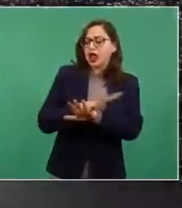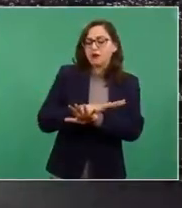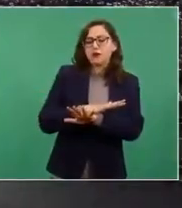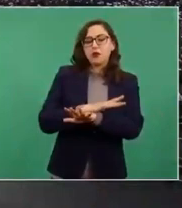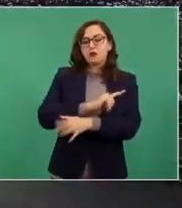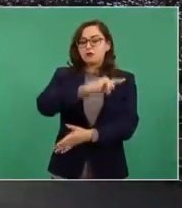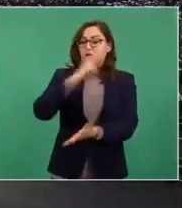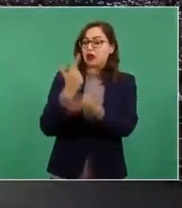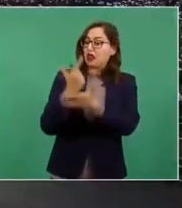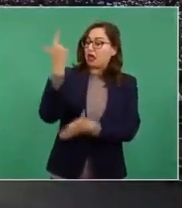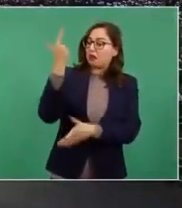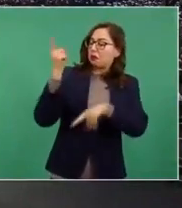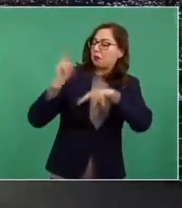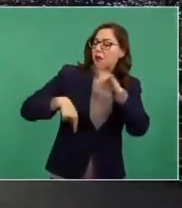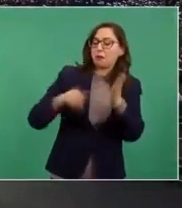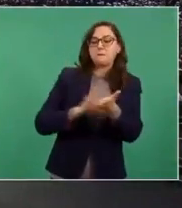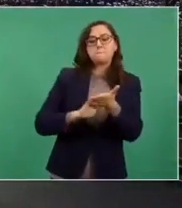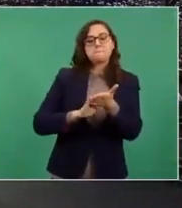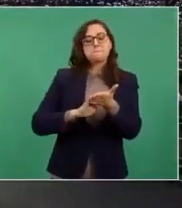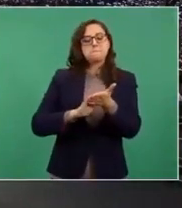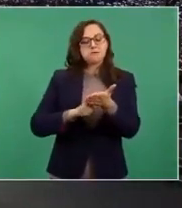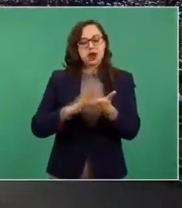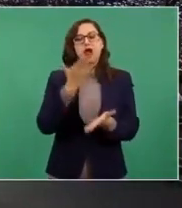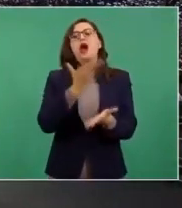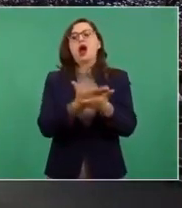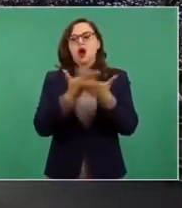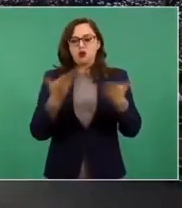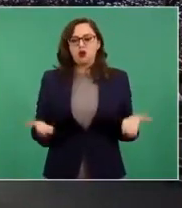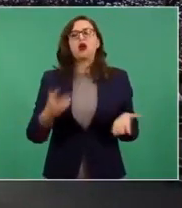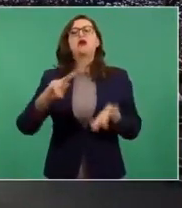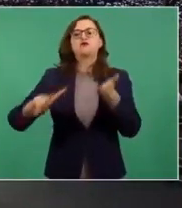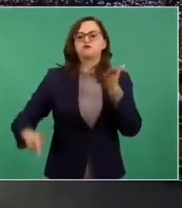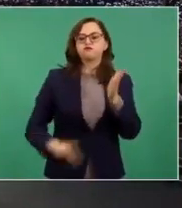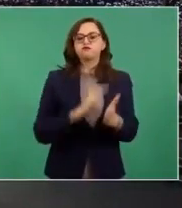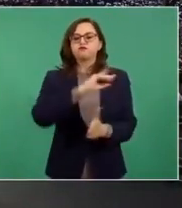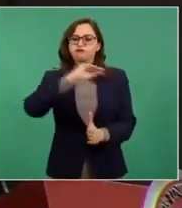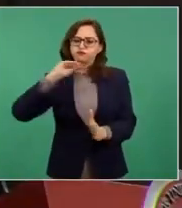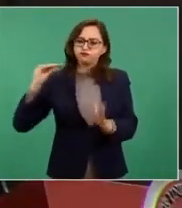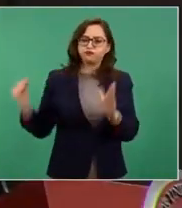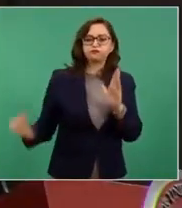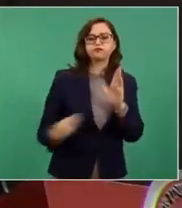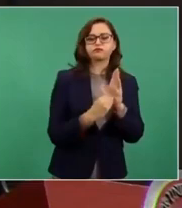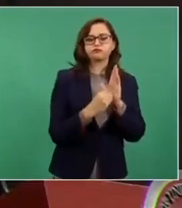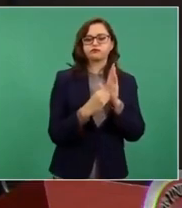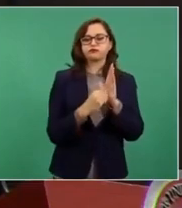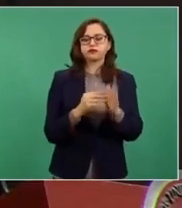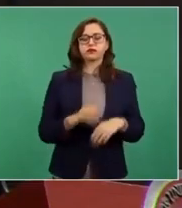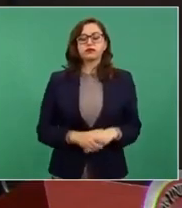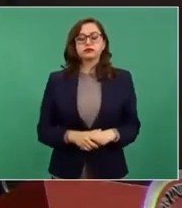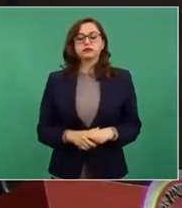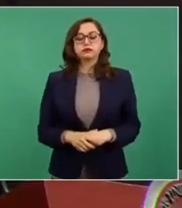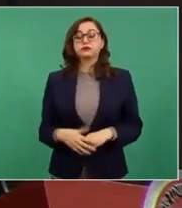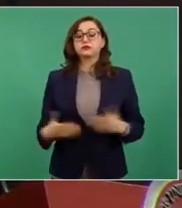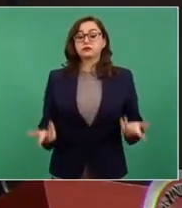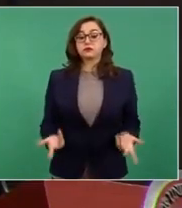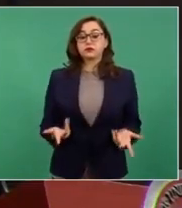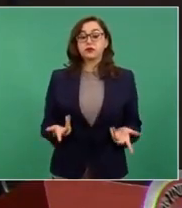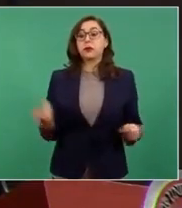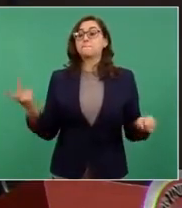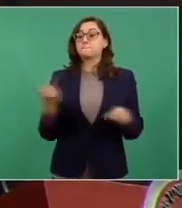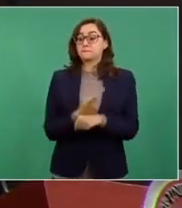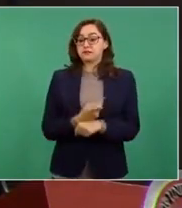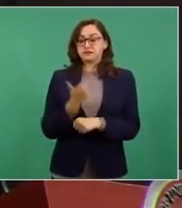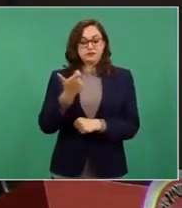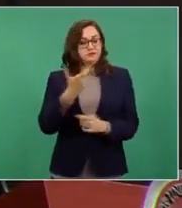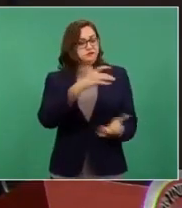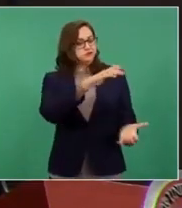delito. Gracias a ello, ser corrupto. Se ha fortalecido lo es. La hacienda pública. A